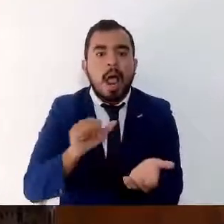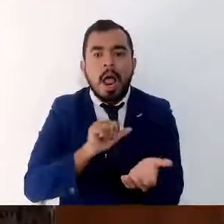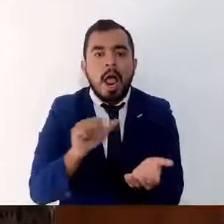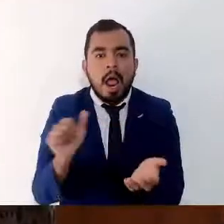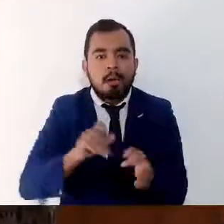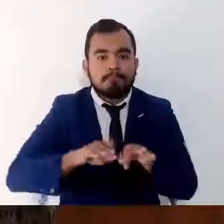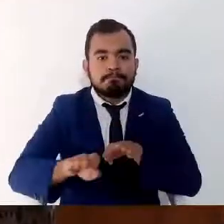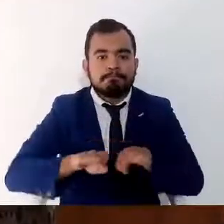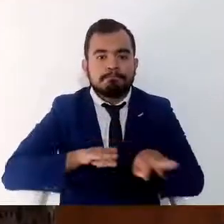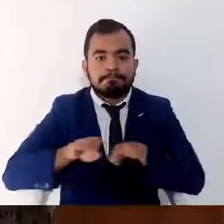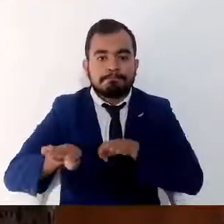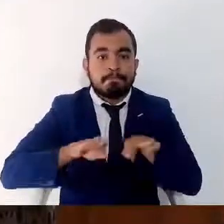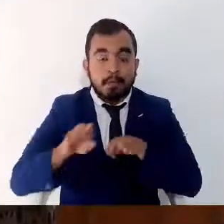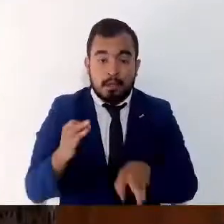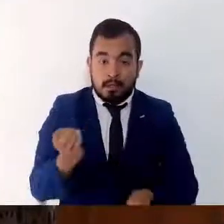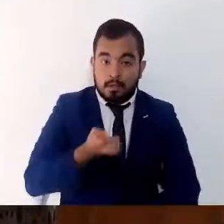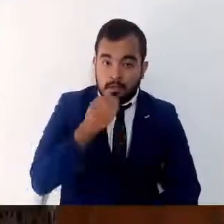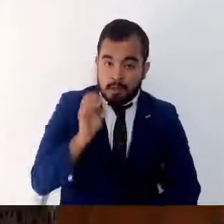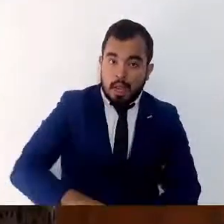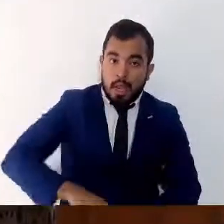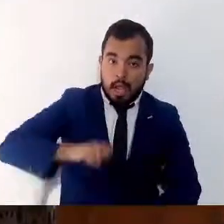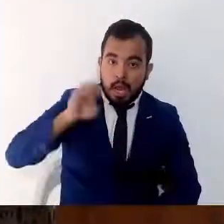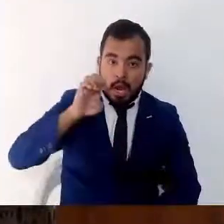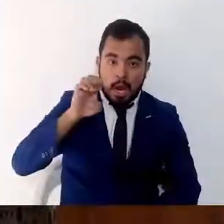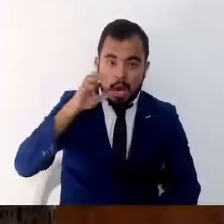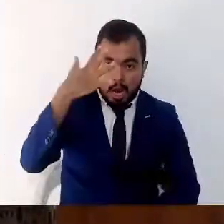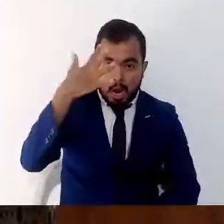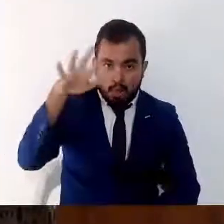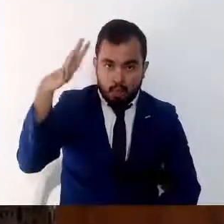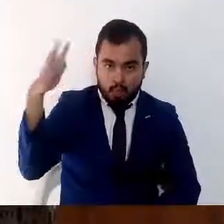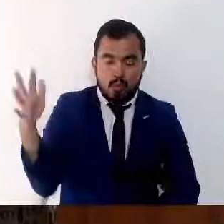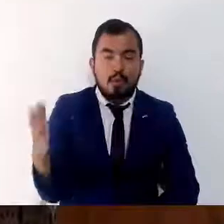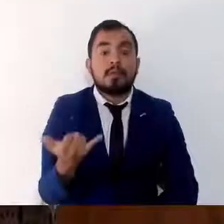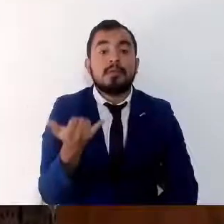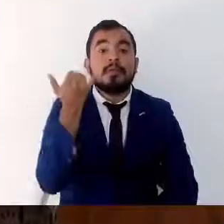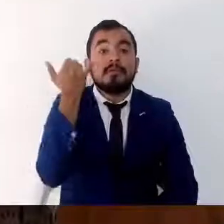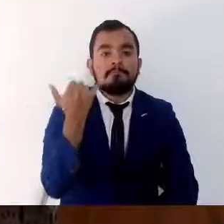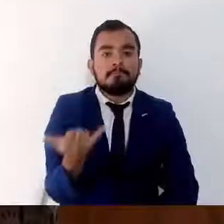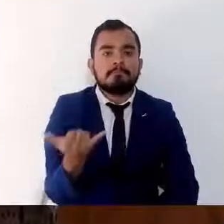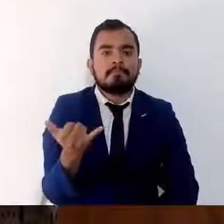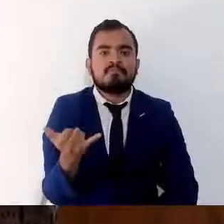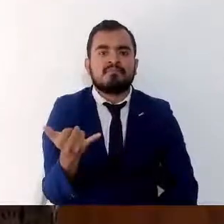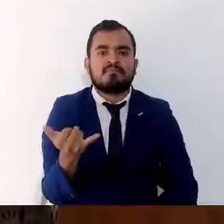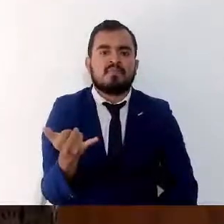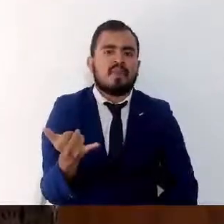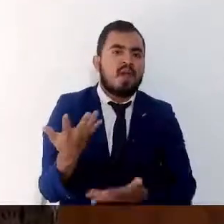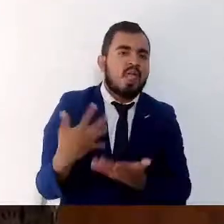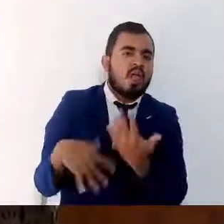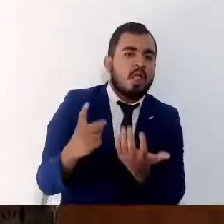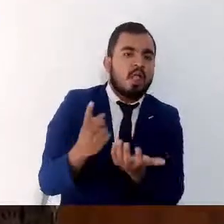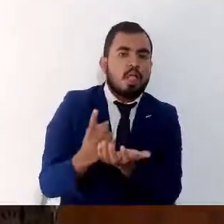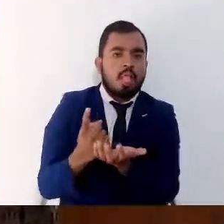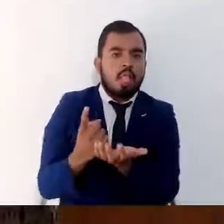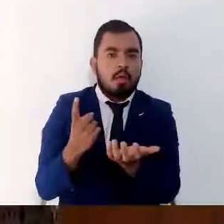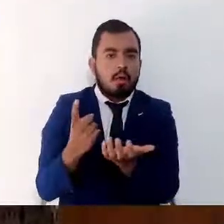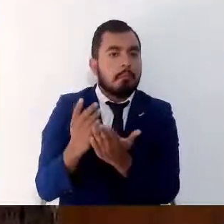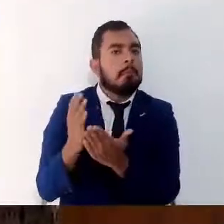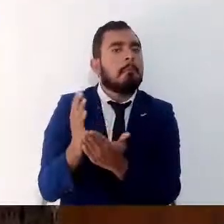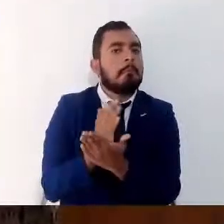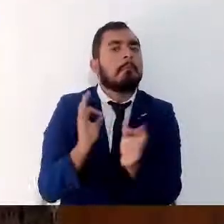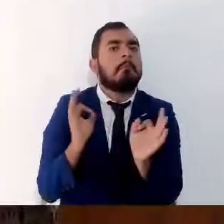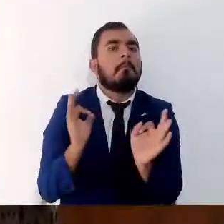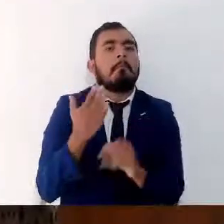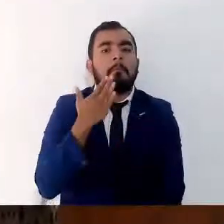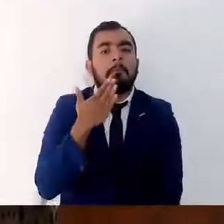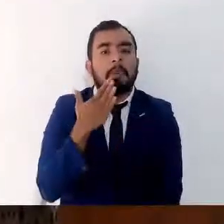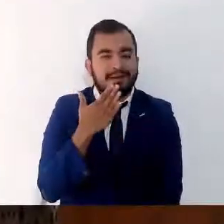adulta, y a una menor propensión a cometer conductas antisociales. Estas son